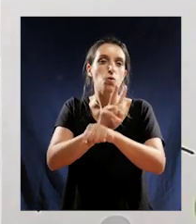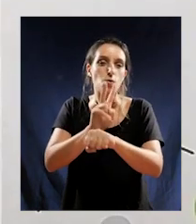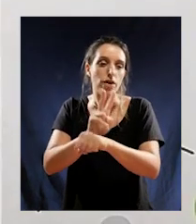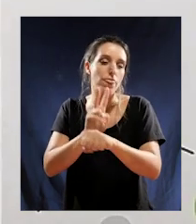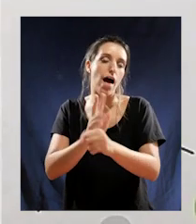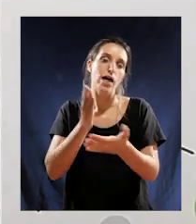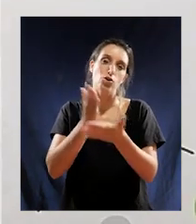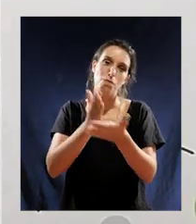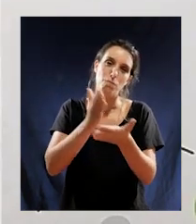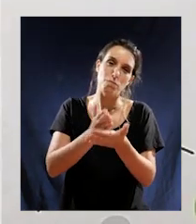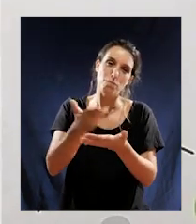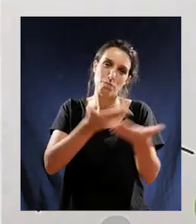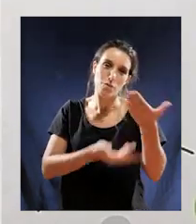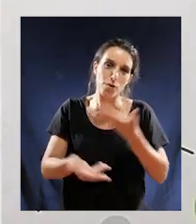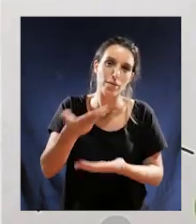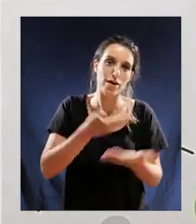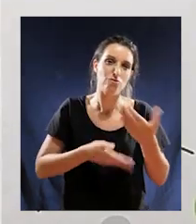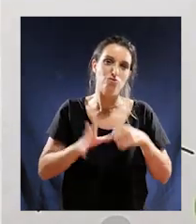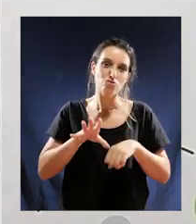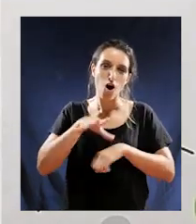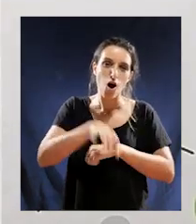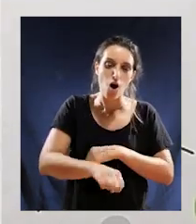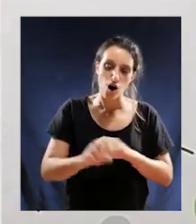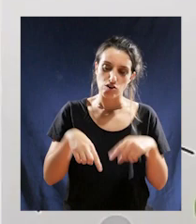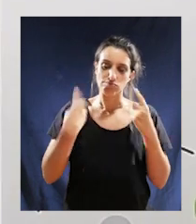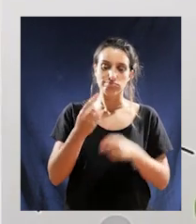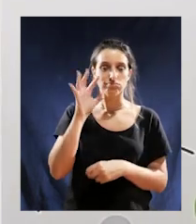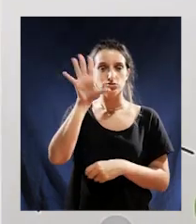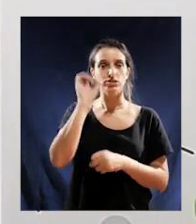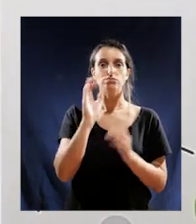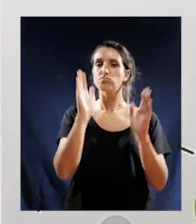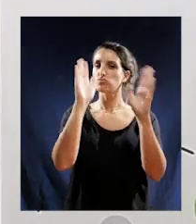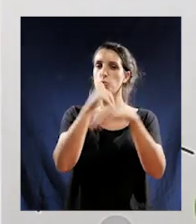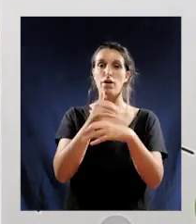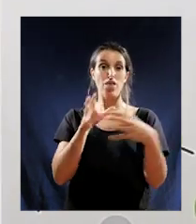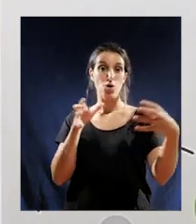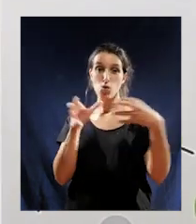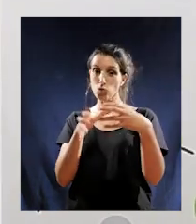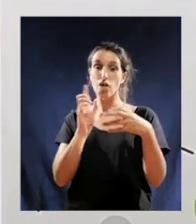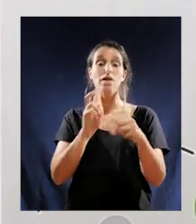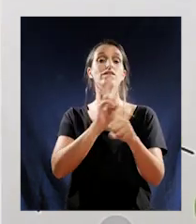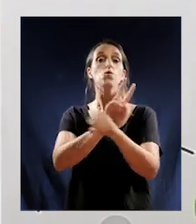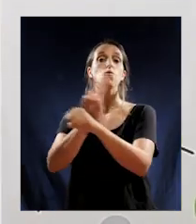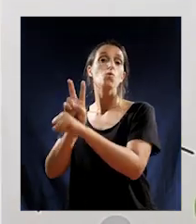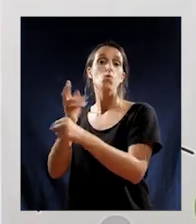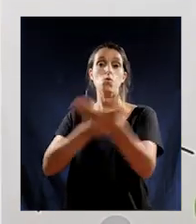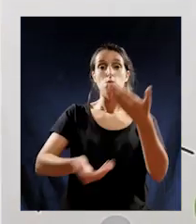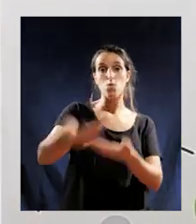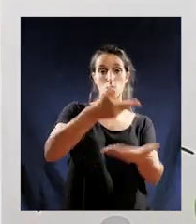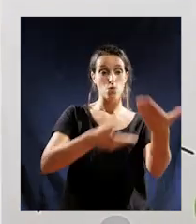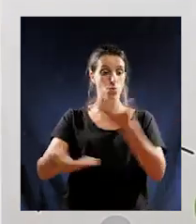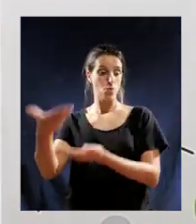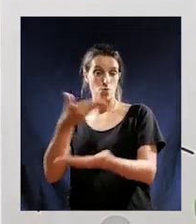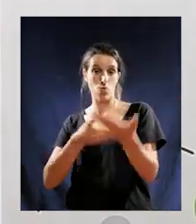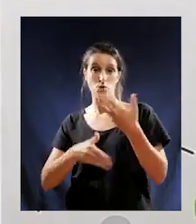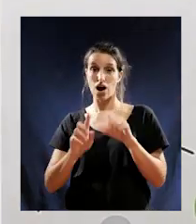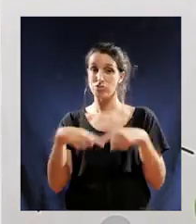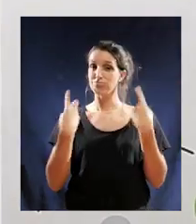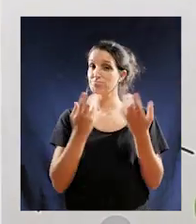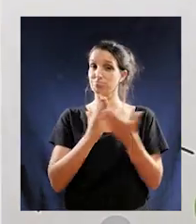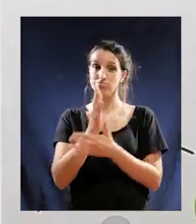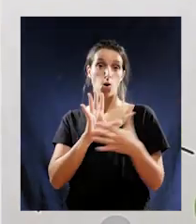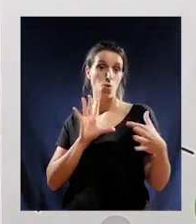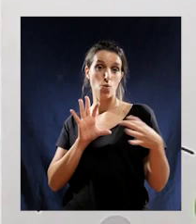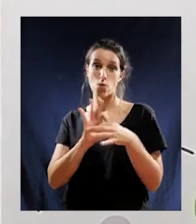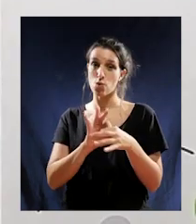y grandes gestos de cuidado de compromiso que nos recuerdan que no podemos vivir juntos sin